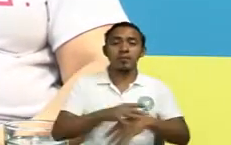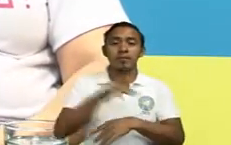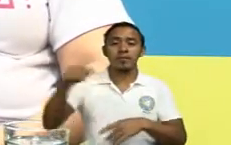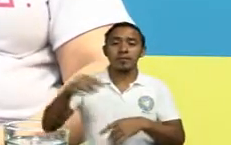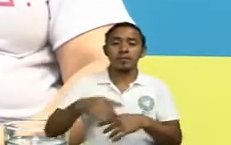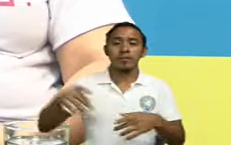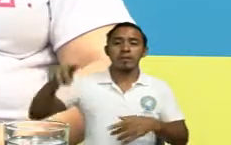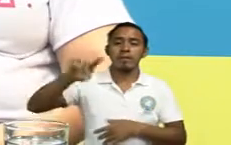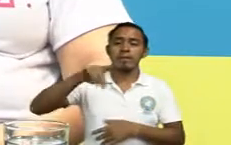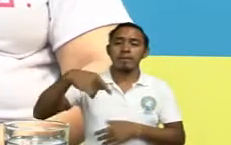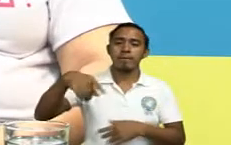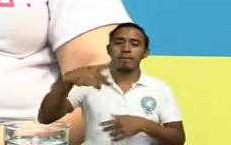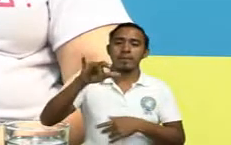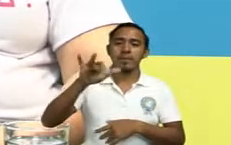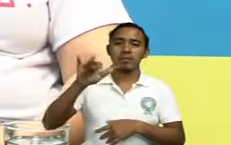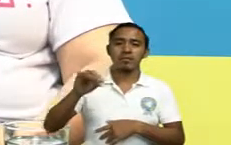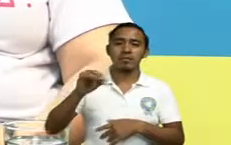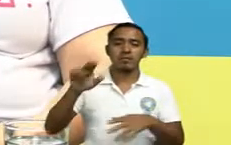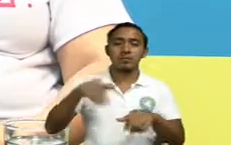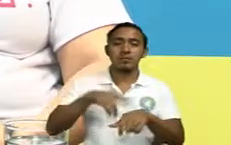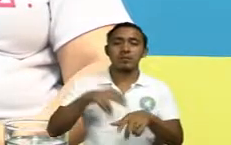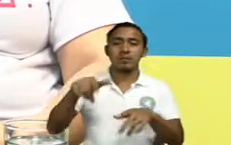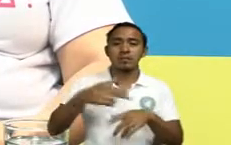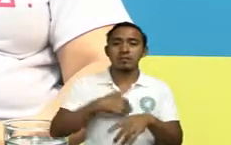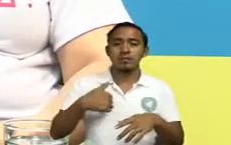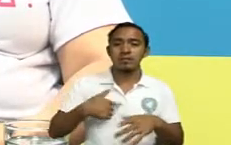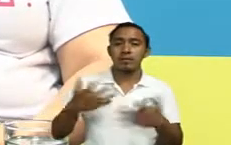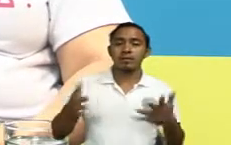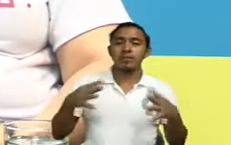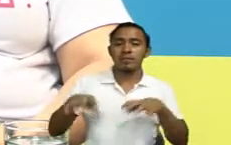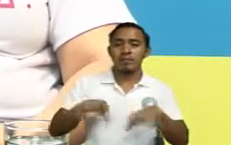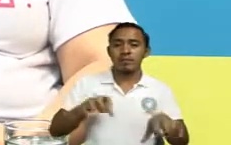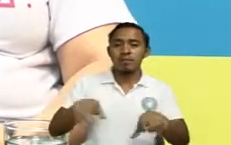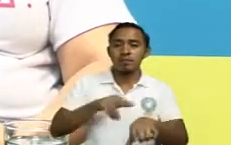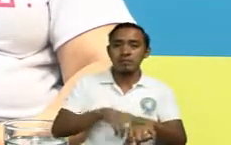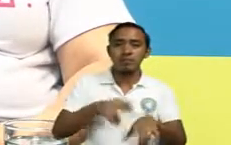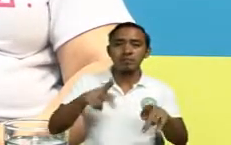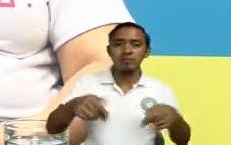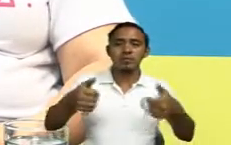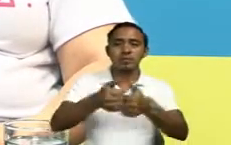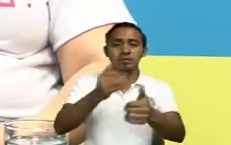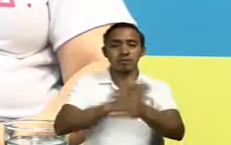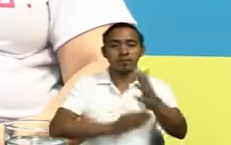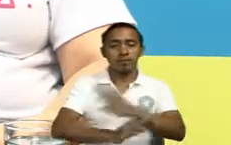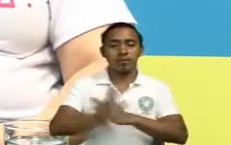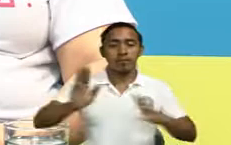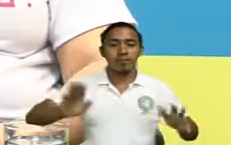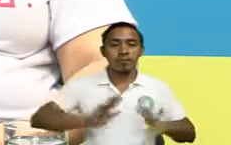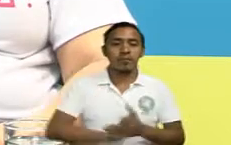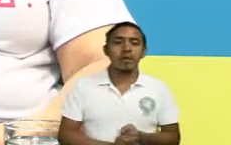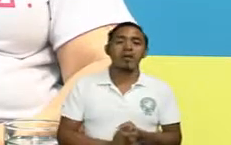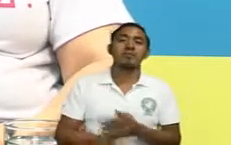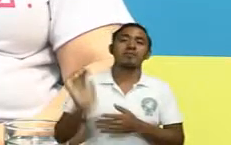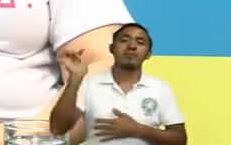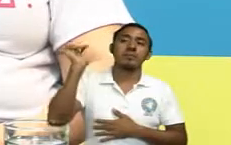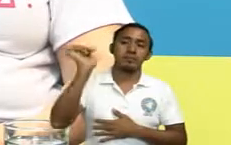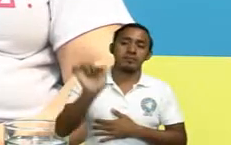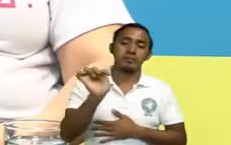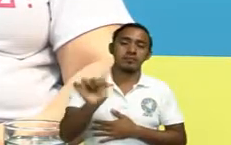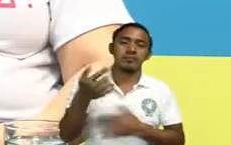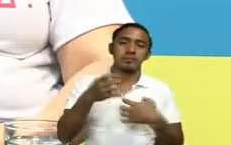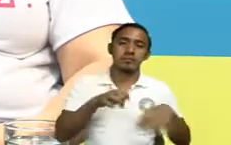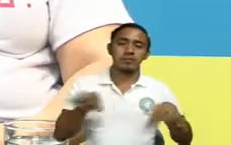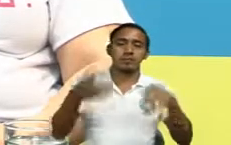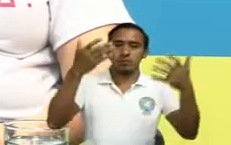Nacional, donde se está realizando la actividad nacional de personas con discapacidad. Ahí hay